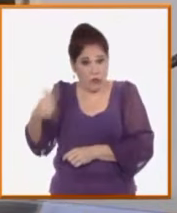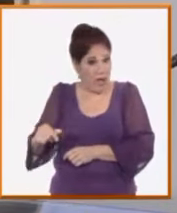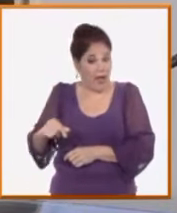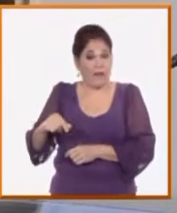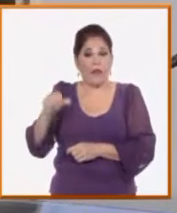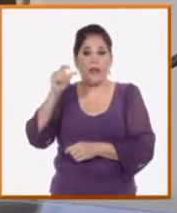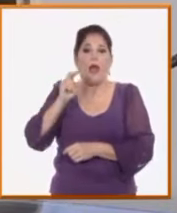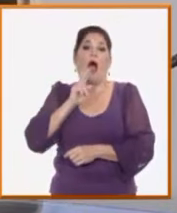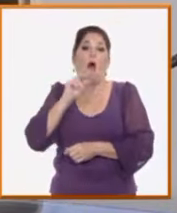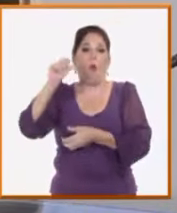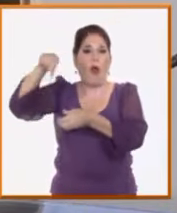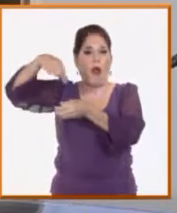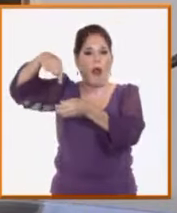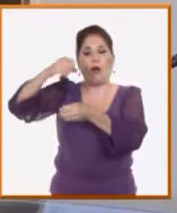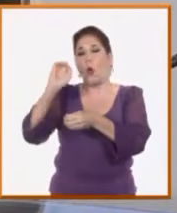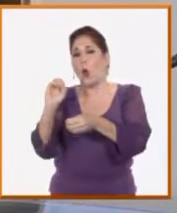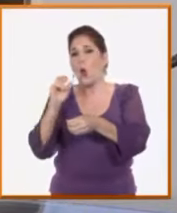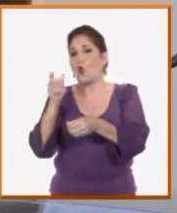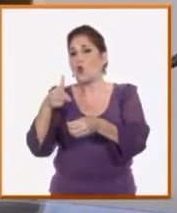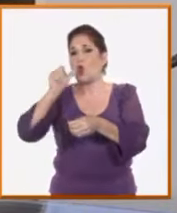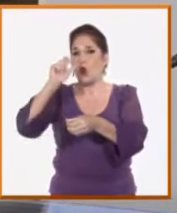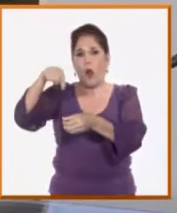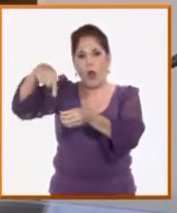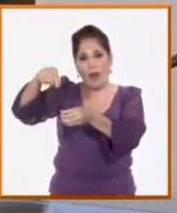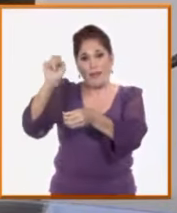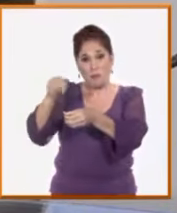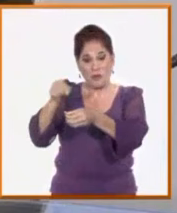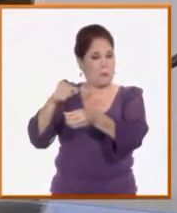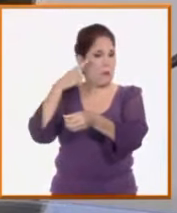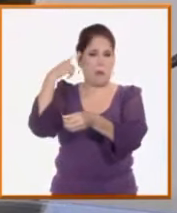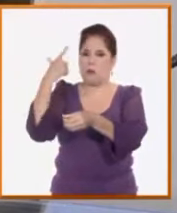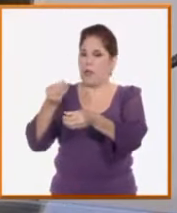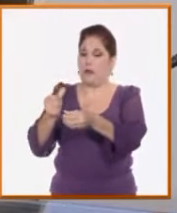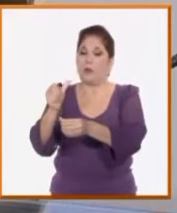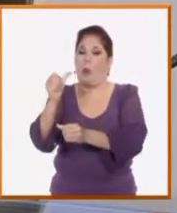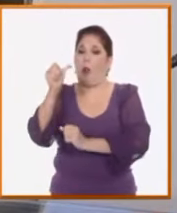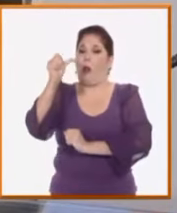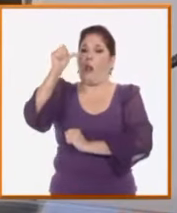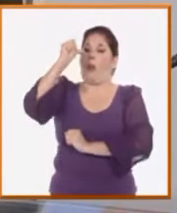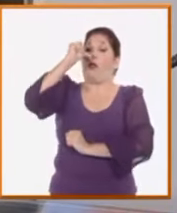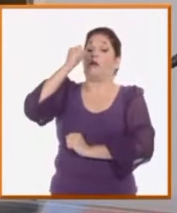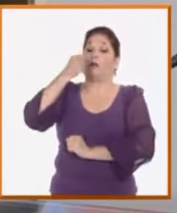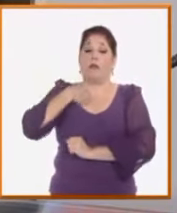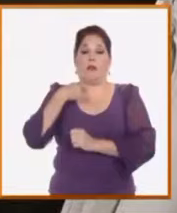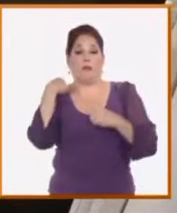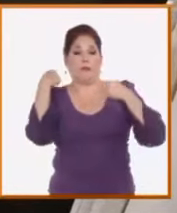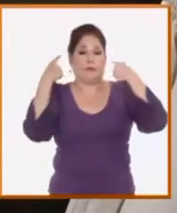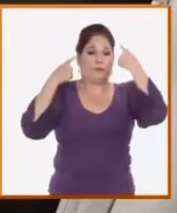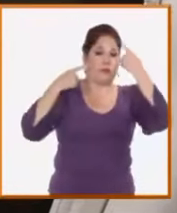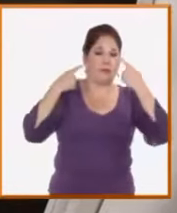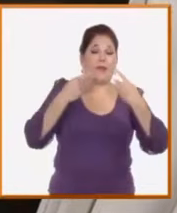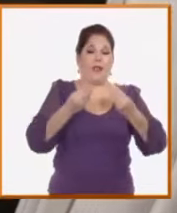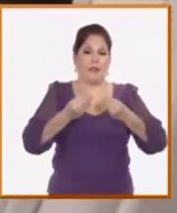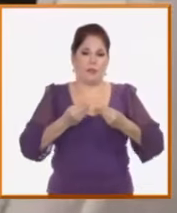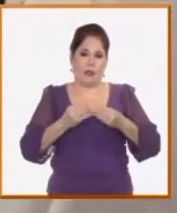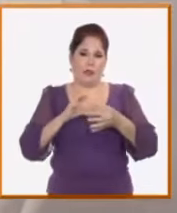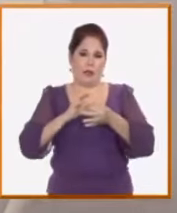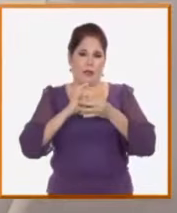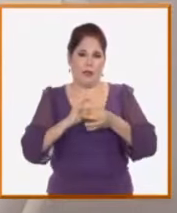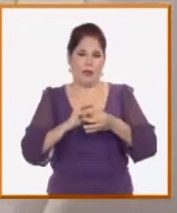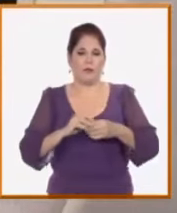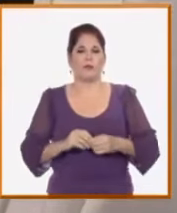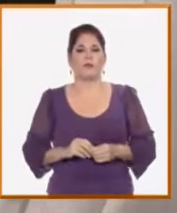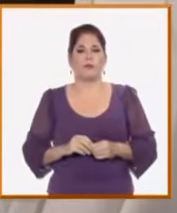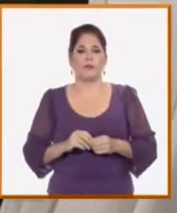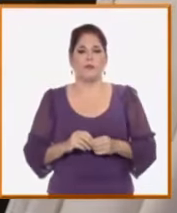saben Con qué se se está mezclando puede provocar eh afecciones Muy graves para la salud Hum esa capacidad de reproducción lo hace